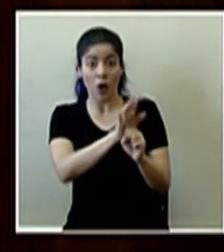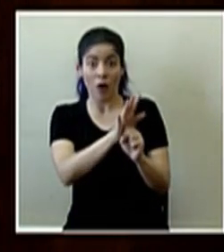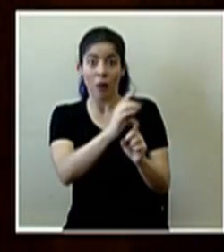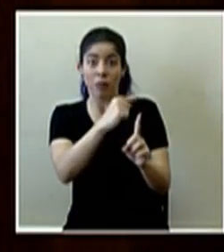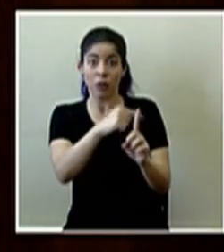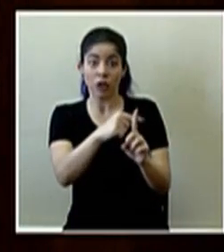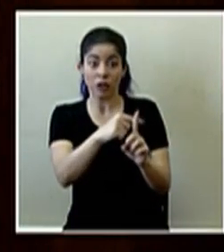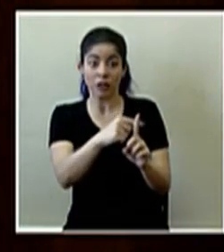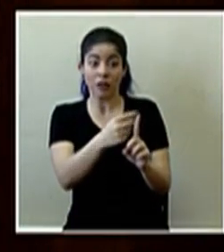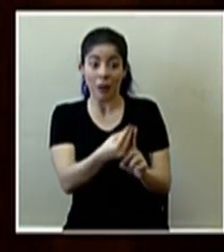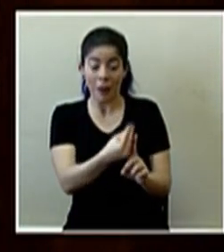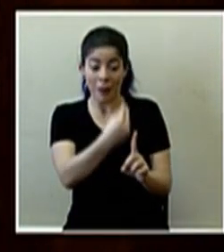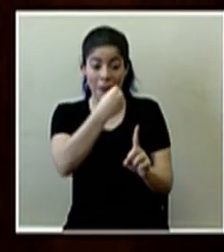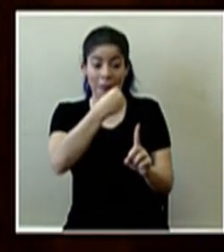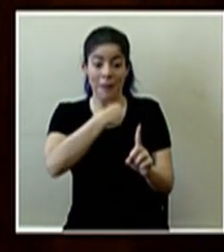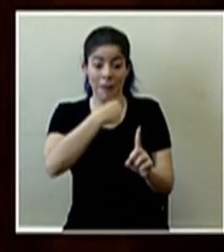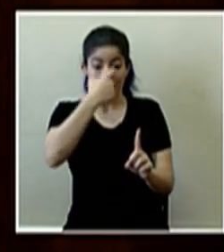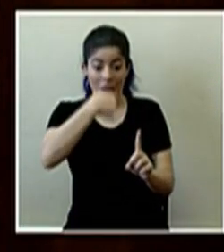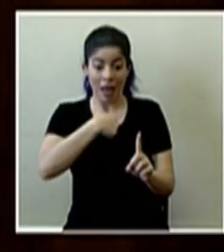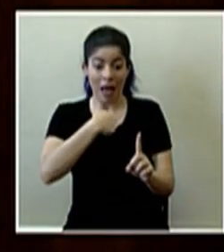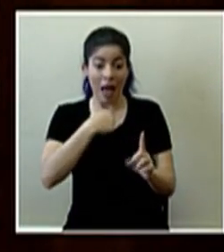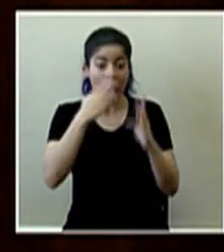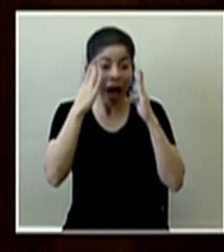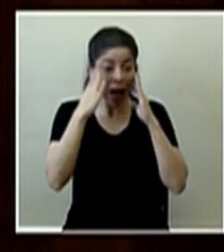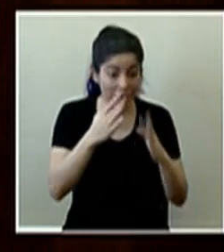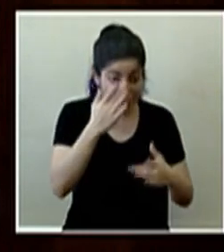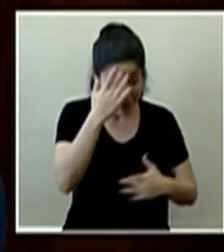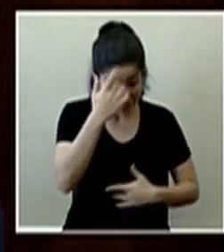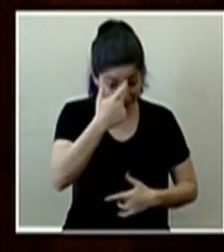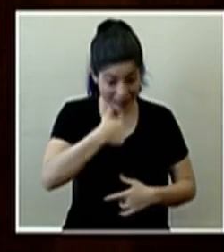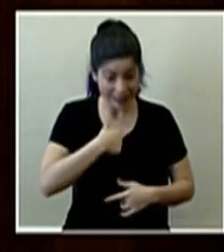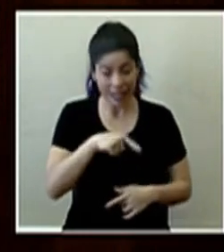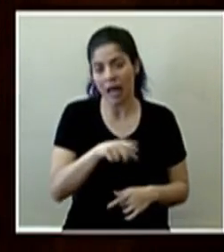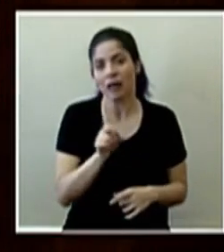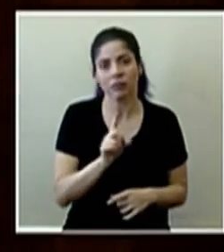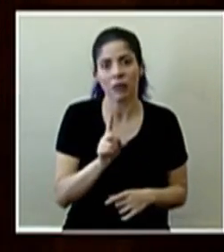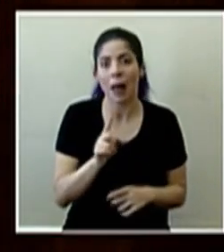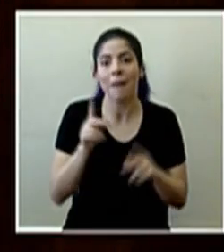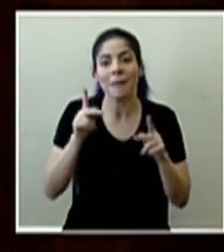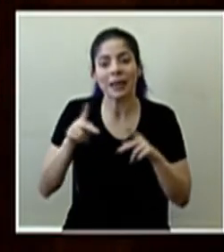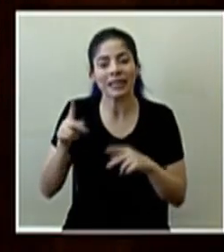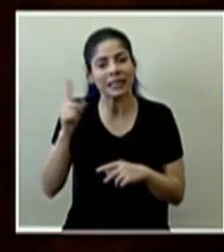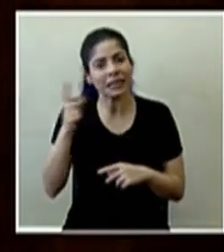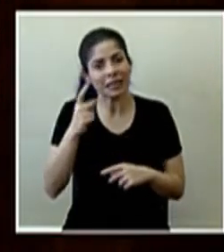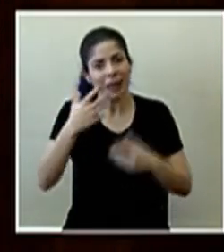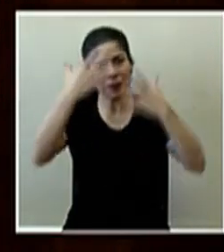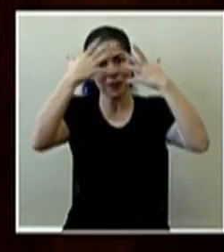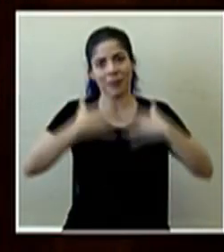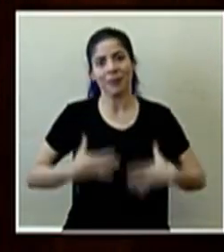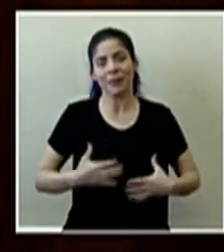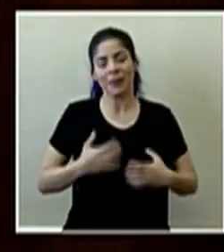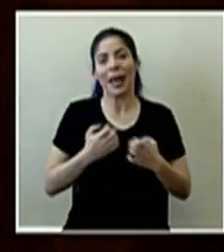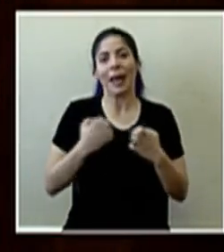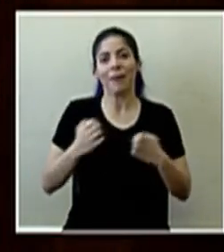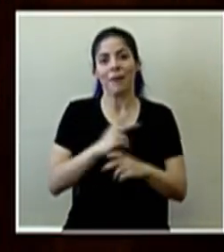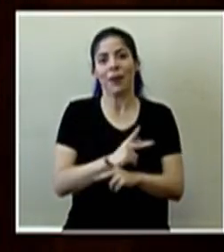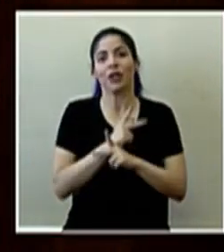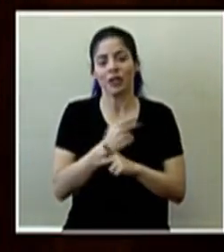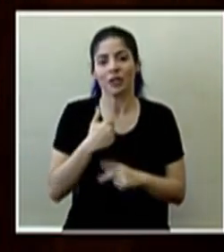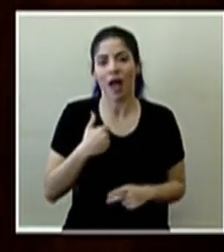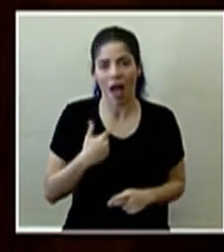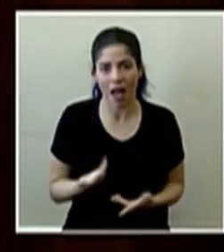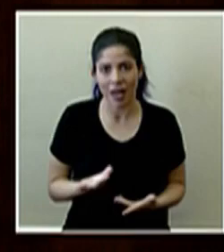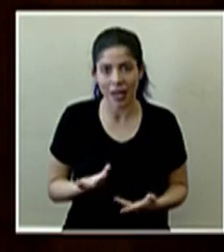un funcionario de la salud tratando ese paciente. El personal siempre debe tener el equipo de protección